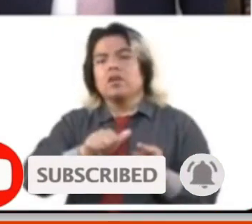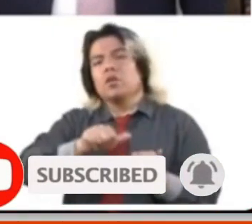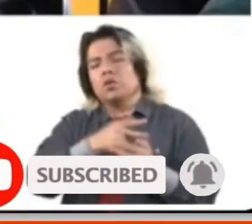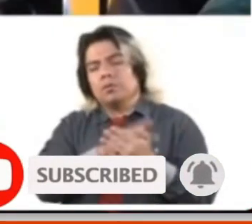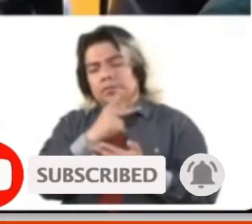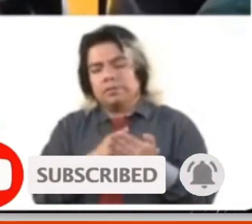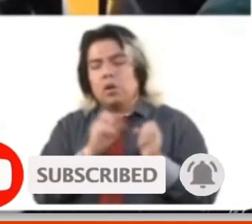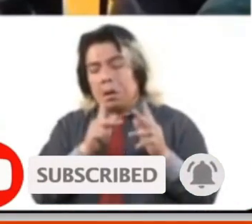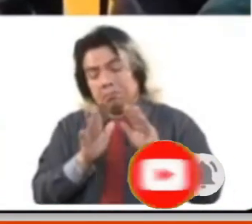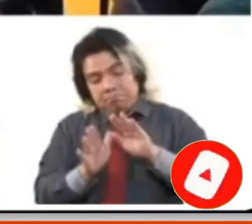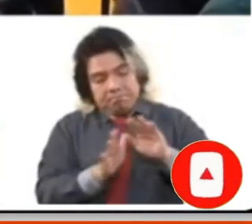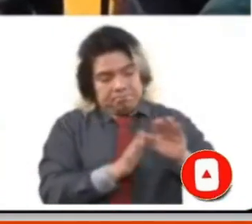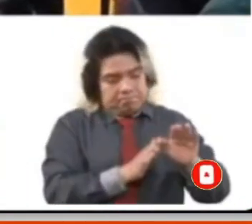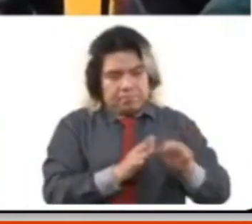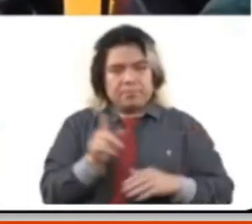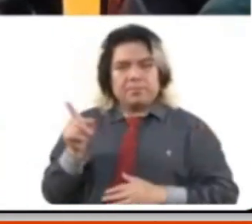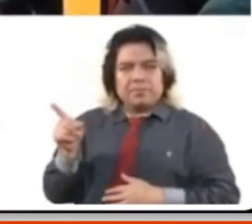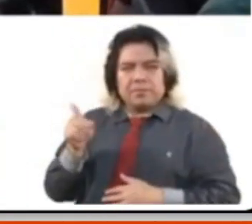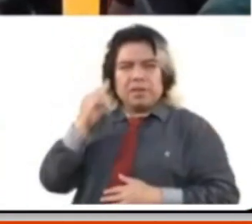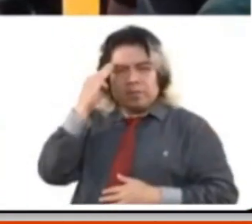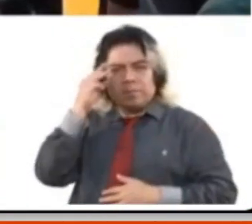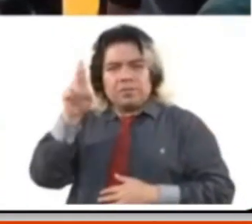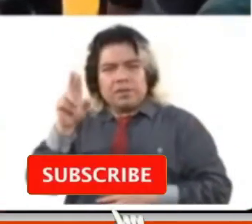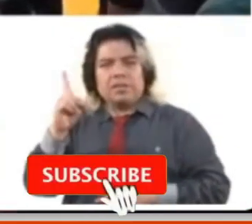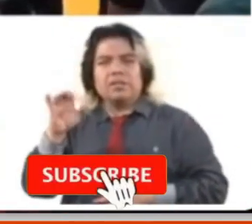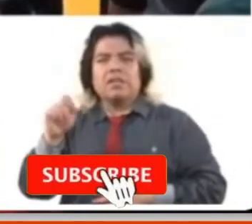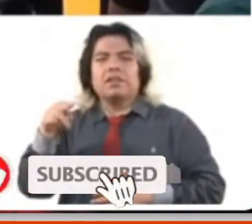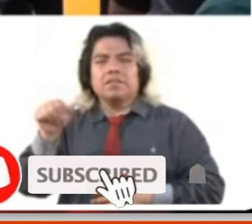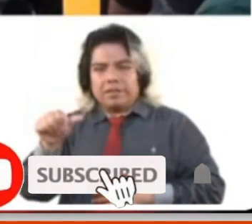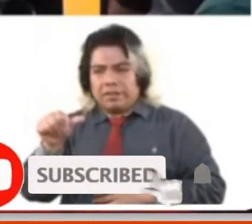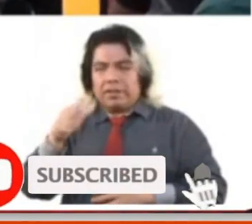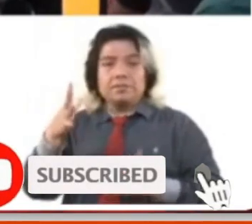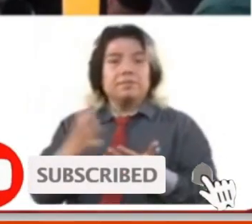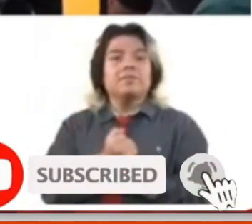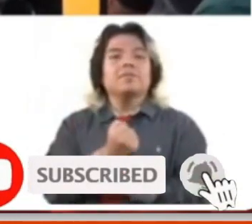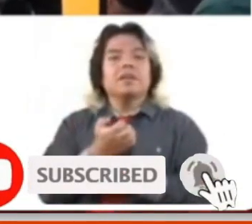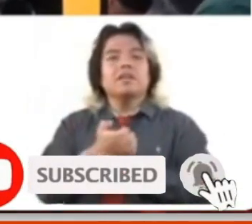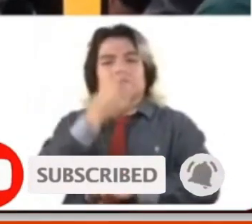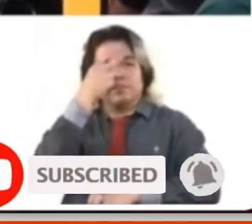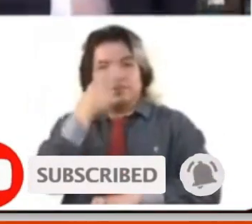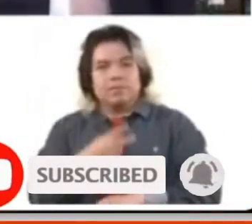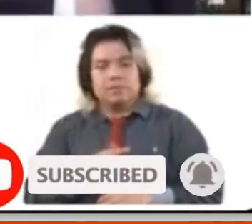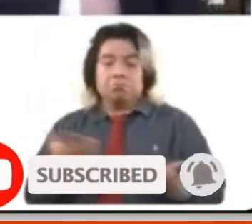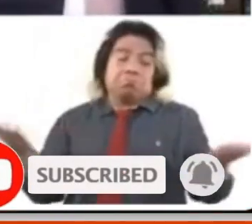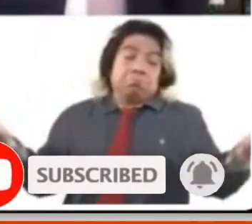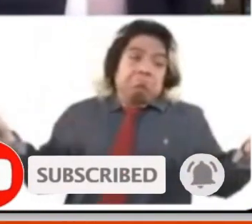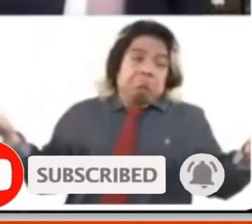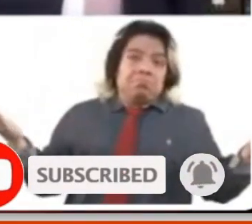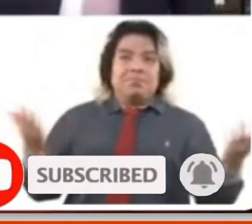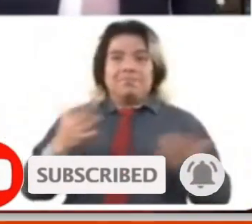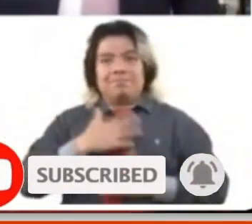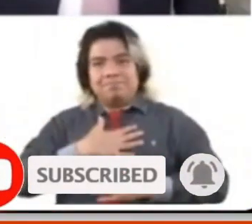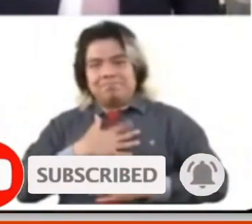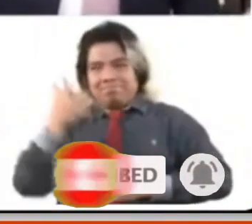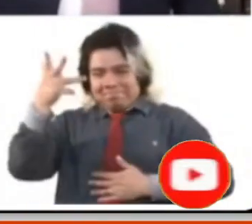en otro tema, doctora, la maestra Delfina Gómez ganó la encuesta para ser candidata al Estado de México. ¿Cuál es su opinión al respecto? Ah, pues,